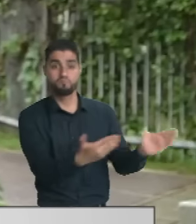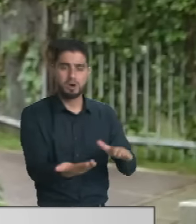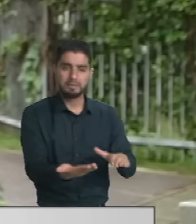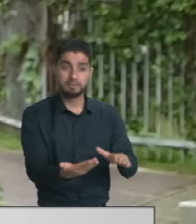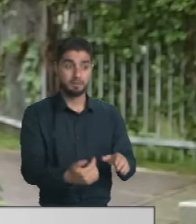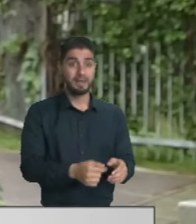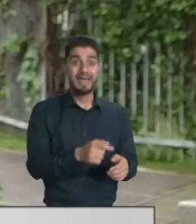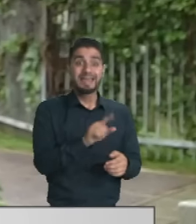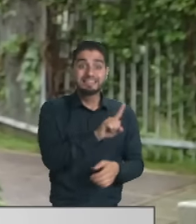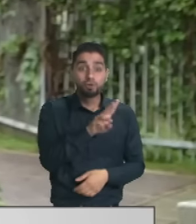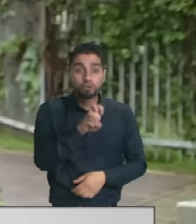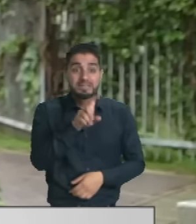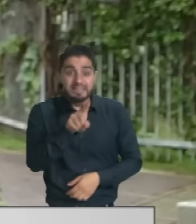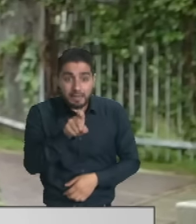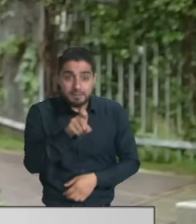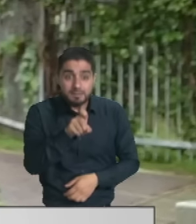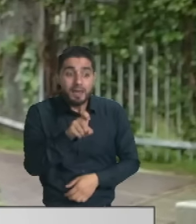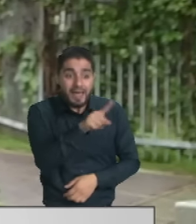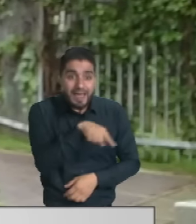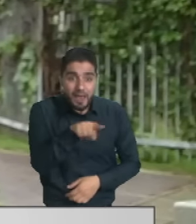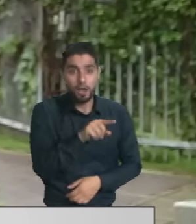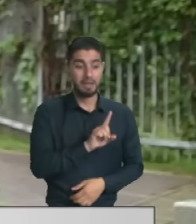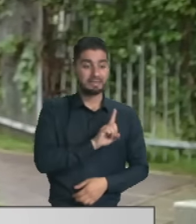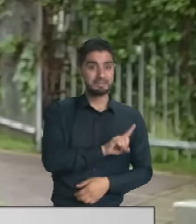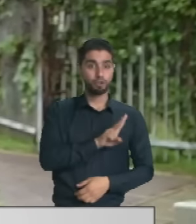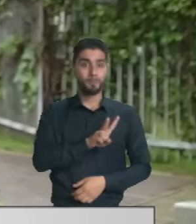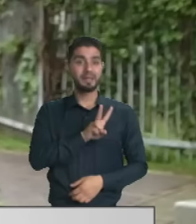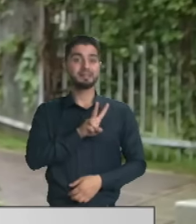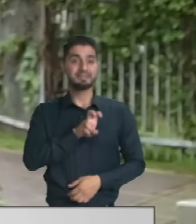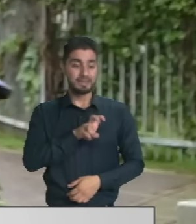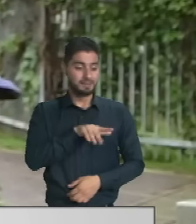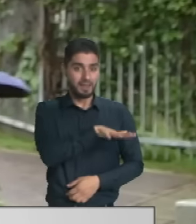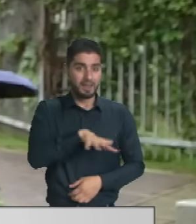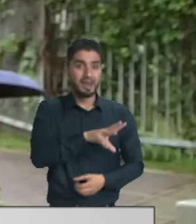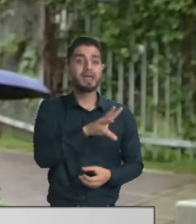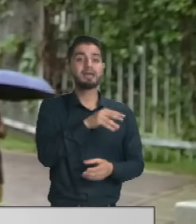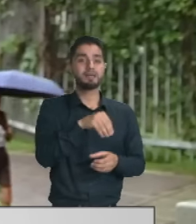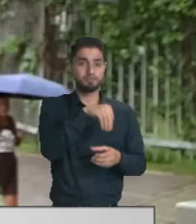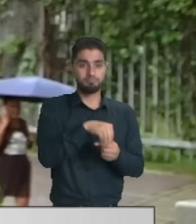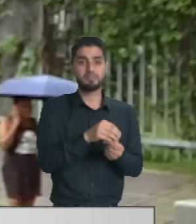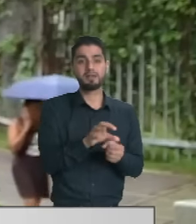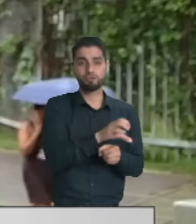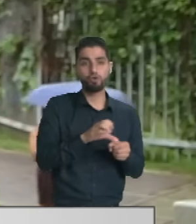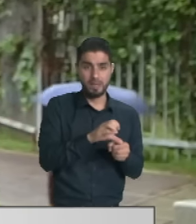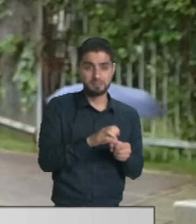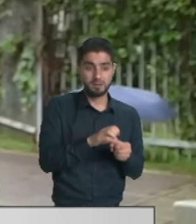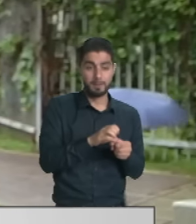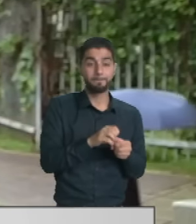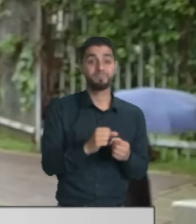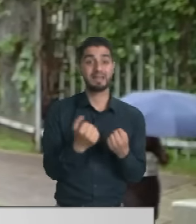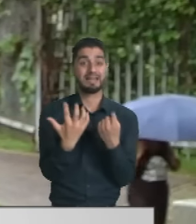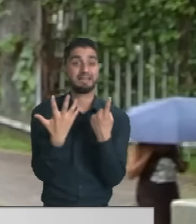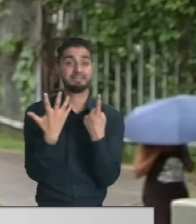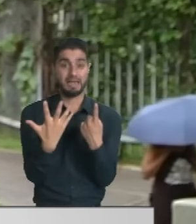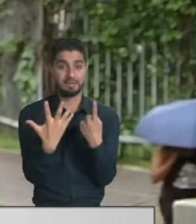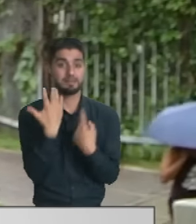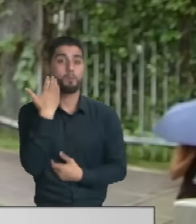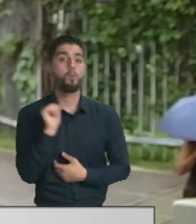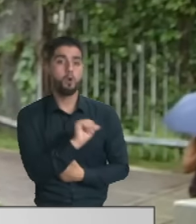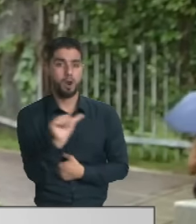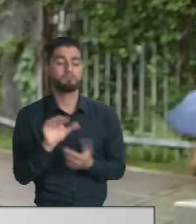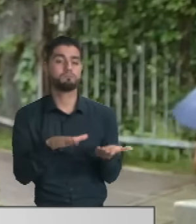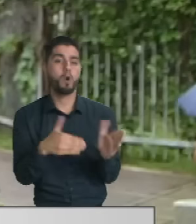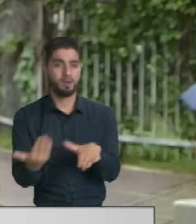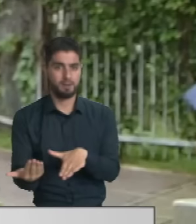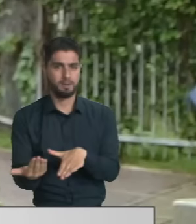127 se han registrado aquí en el área metropolitana y 6 de ellos son en contra de mujeres. La ciudadanía ha pedido mayor presencia por